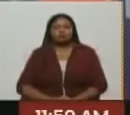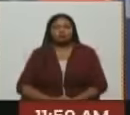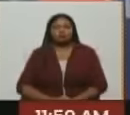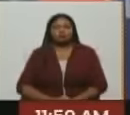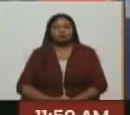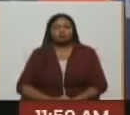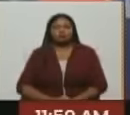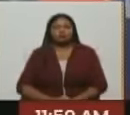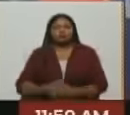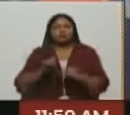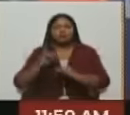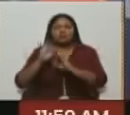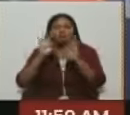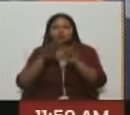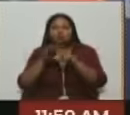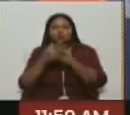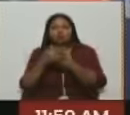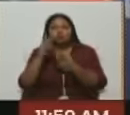esa operación